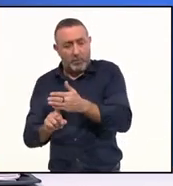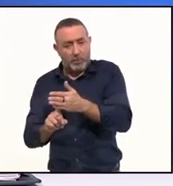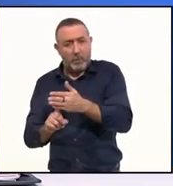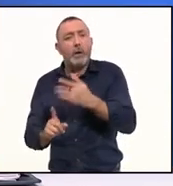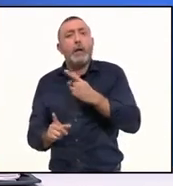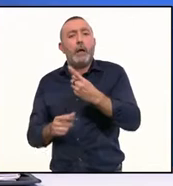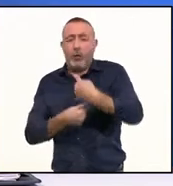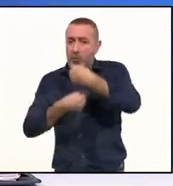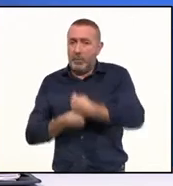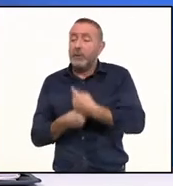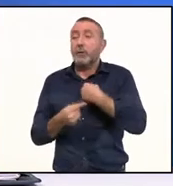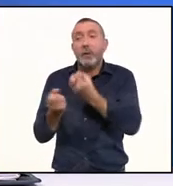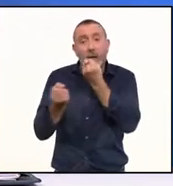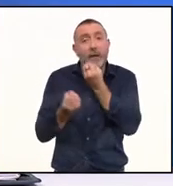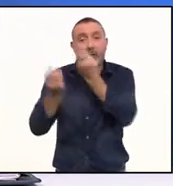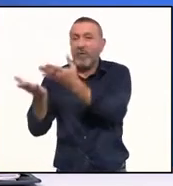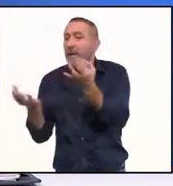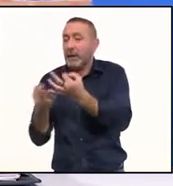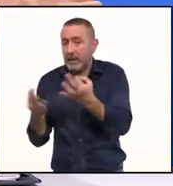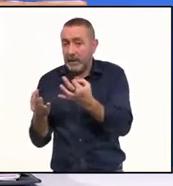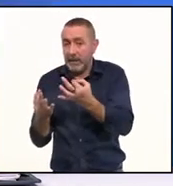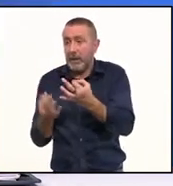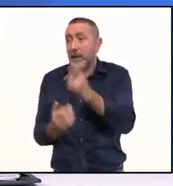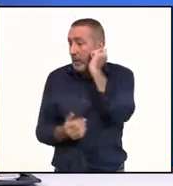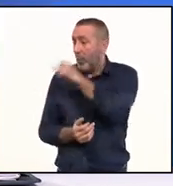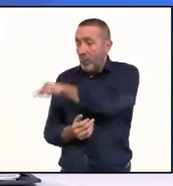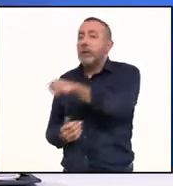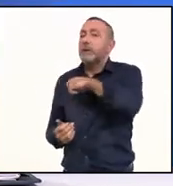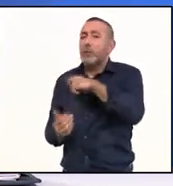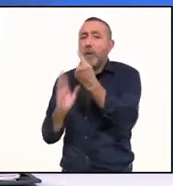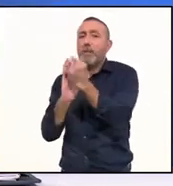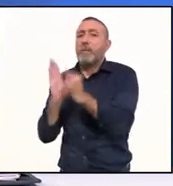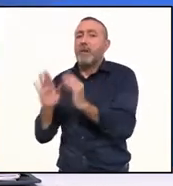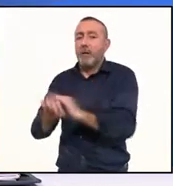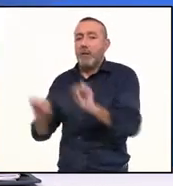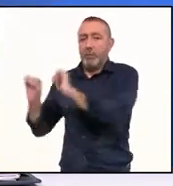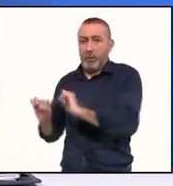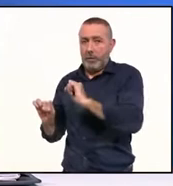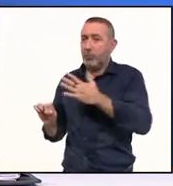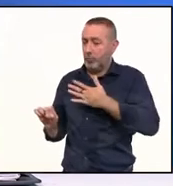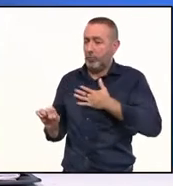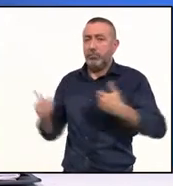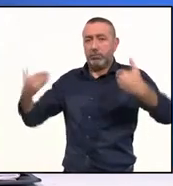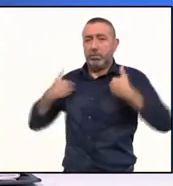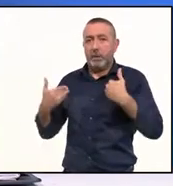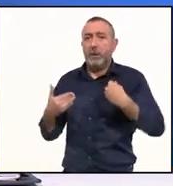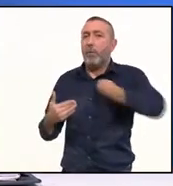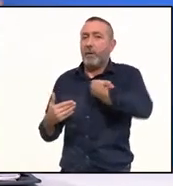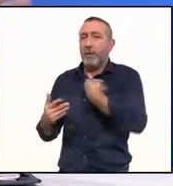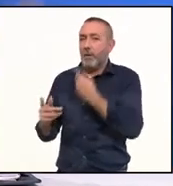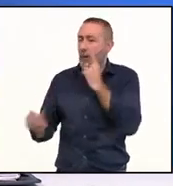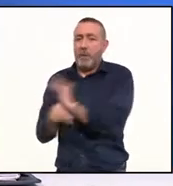y te informo de que ella tiene medidas de protección y yo soy el precio que larga a continuar la vigilar